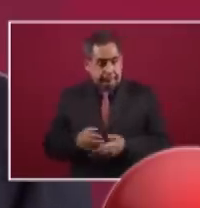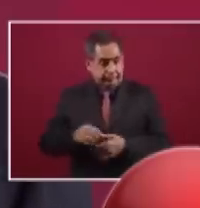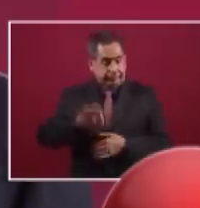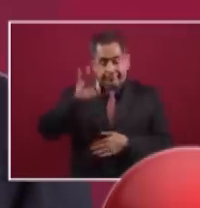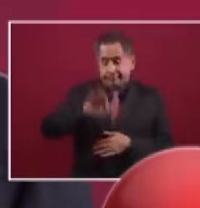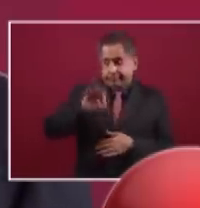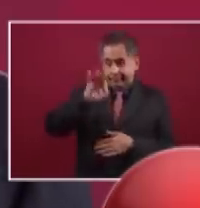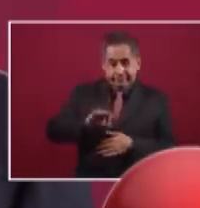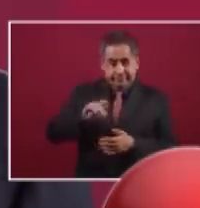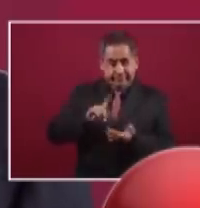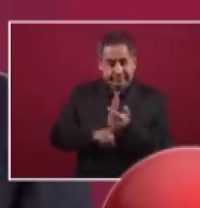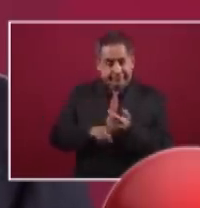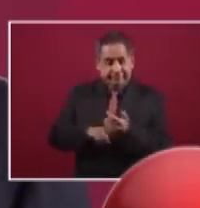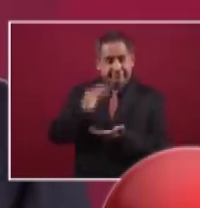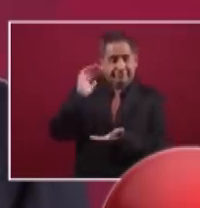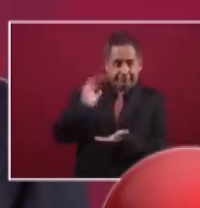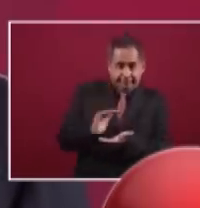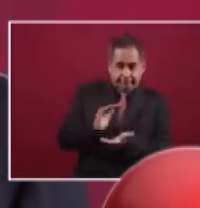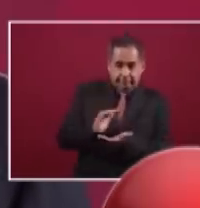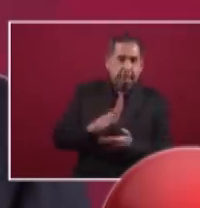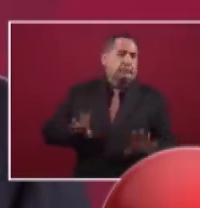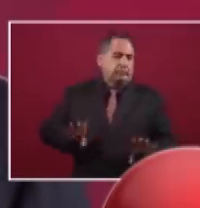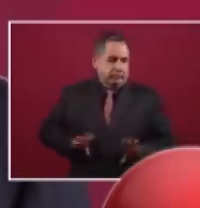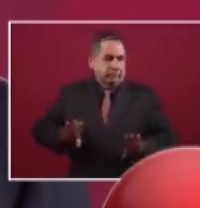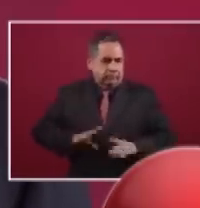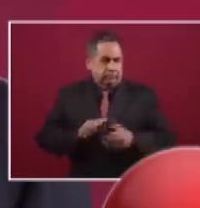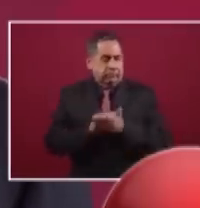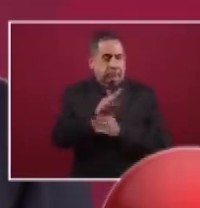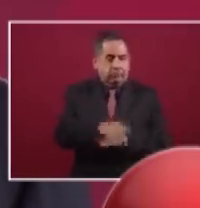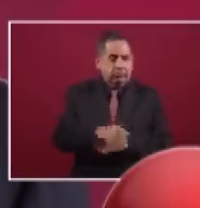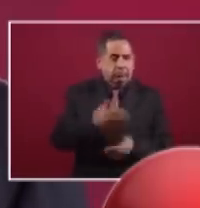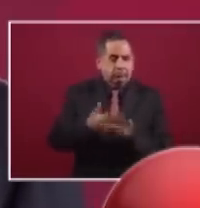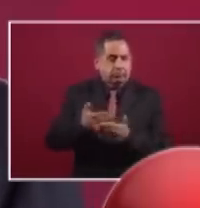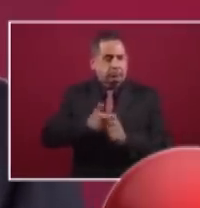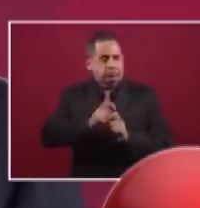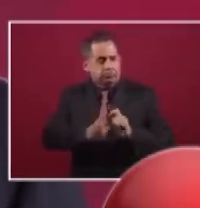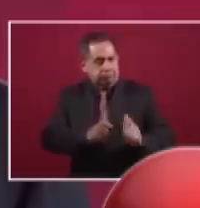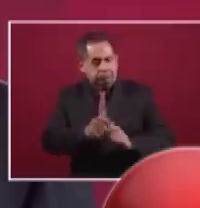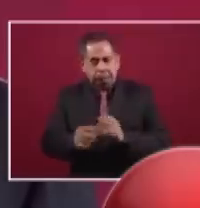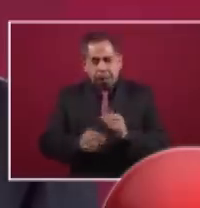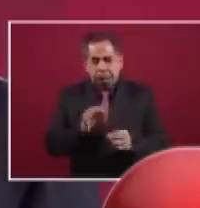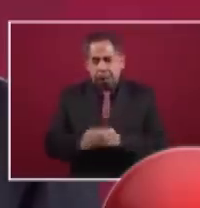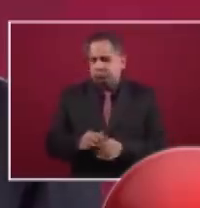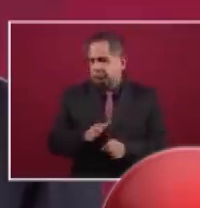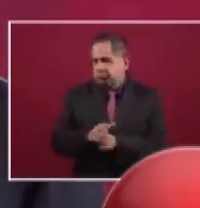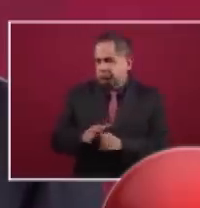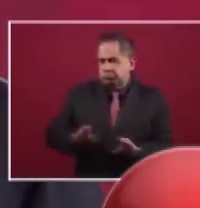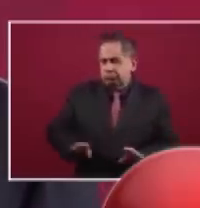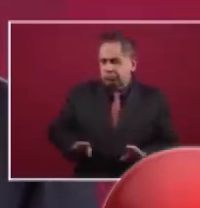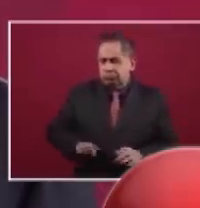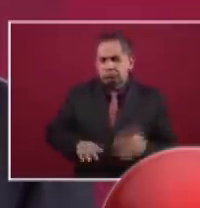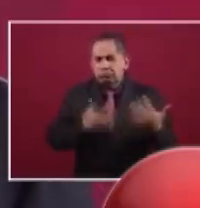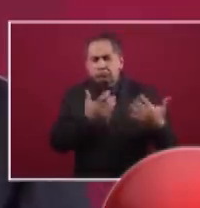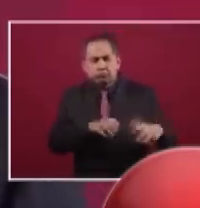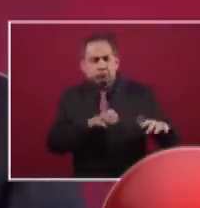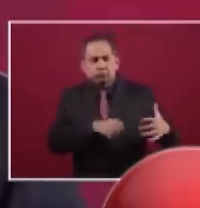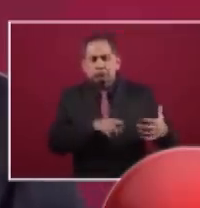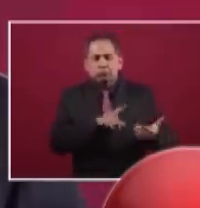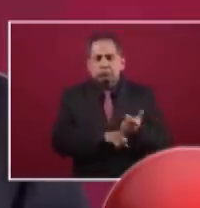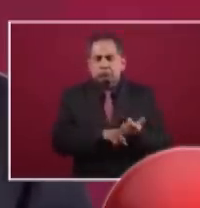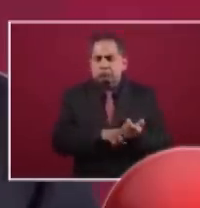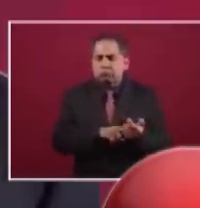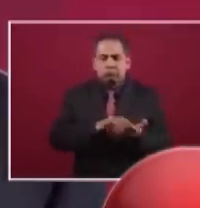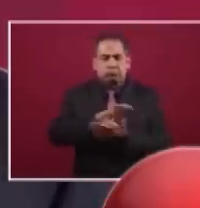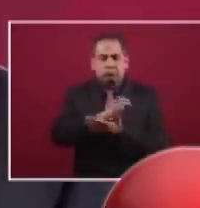hay, pues sí conviene hacer pagos actuales. Ahora, ¿qué le conviene a la empresa con respecto